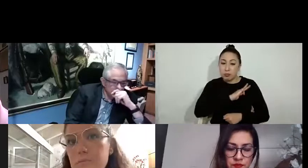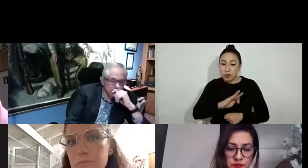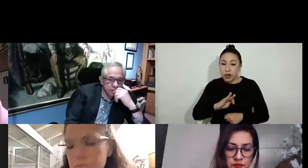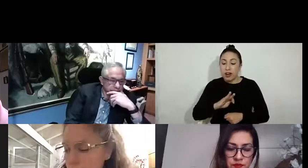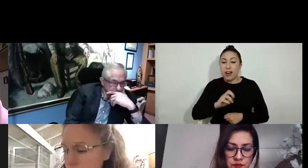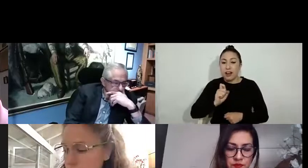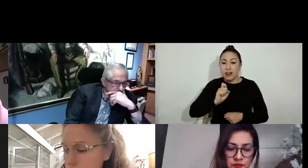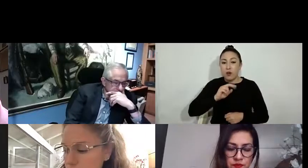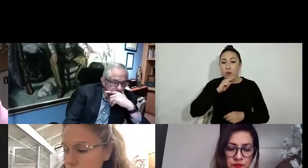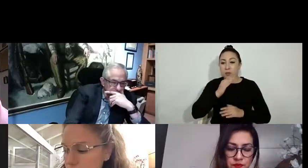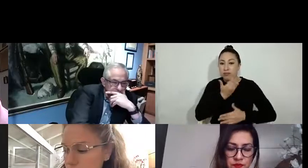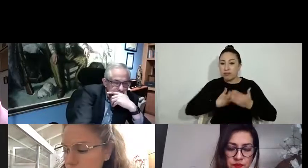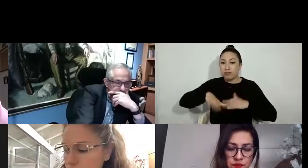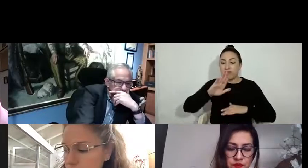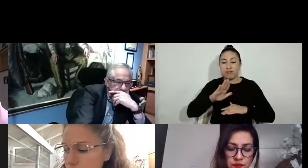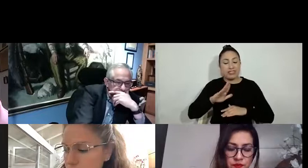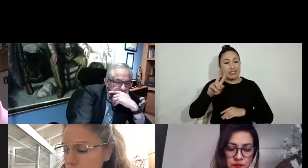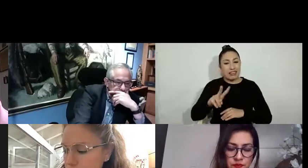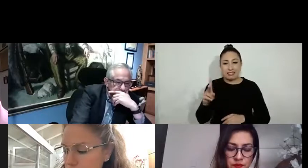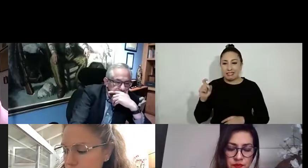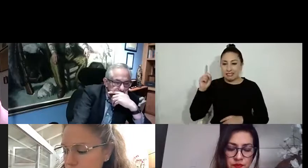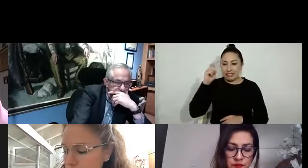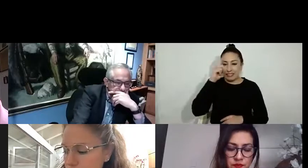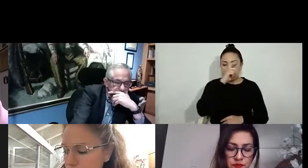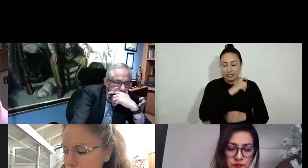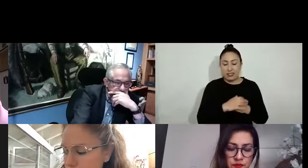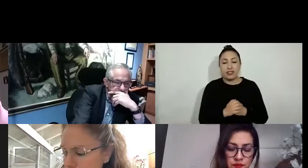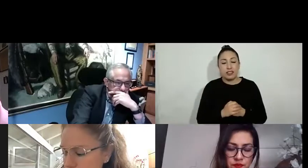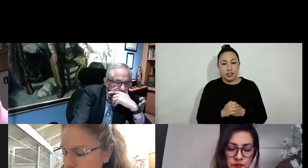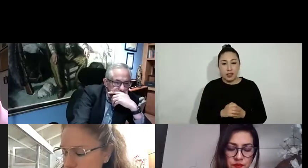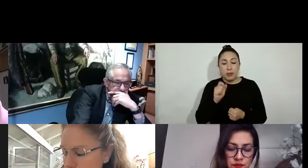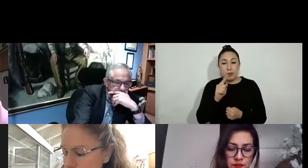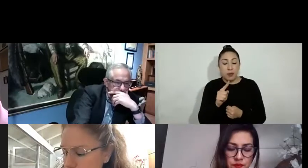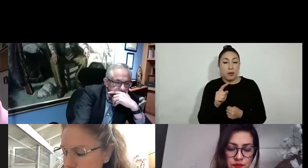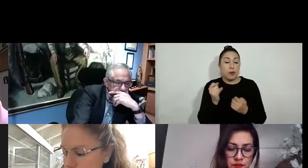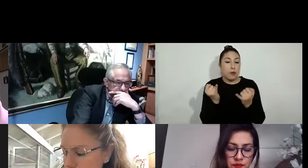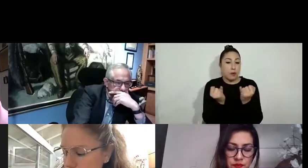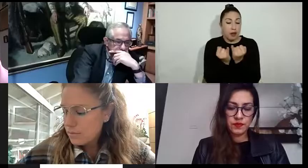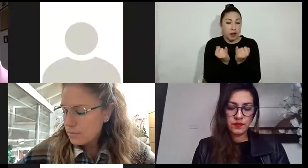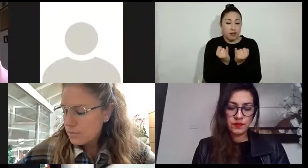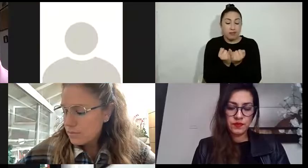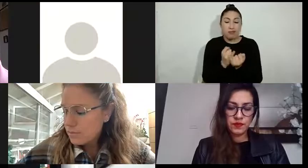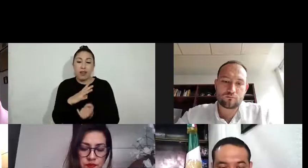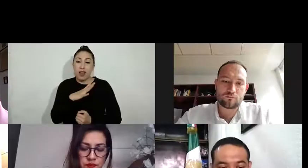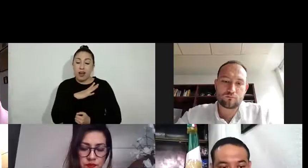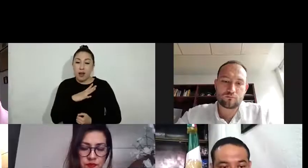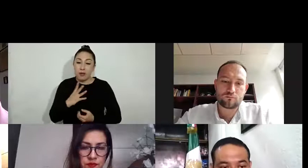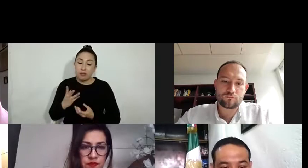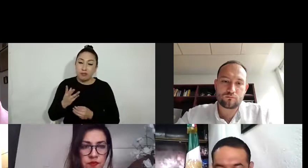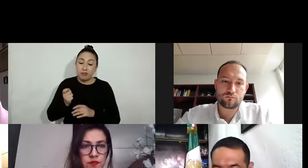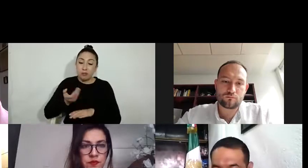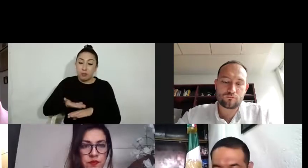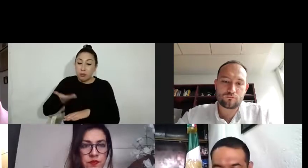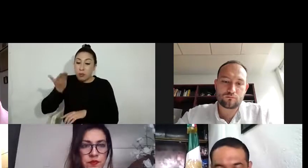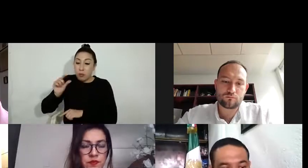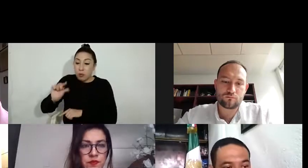sí, la polarización es tal que son muy pocos los muy ricos